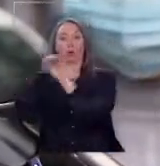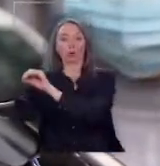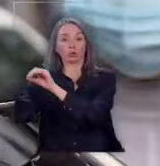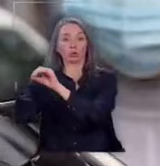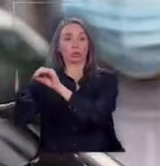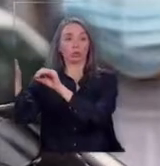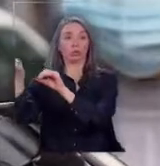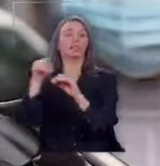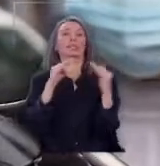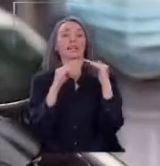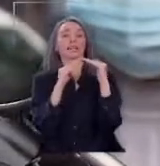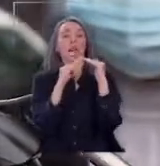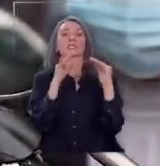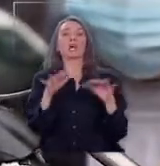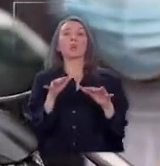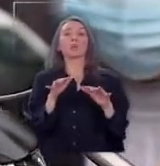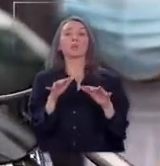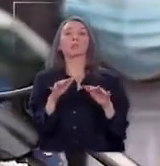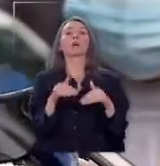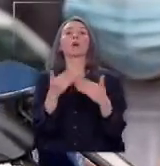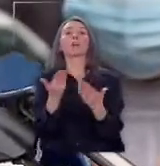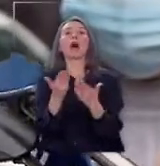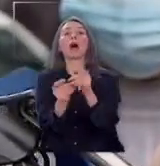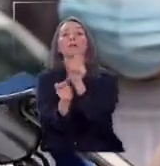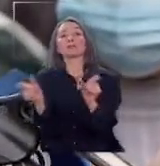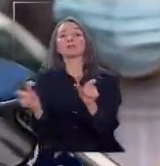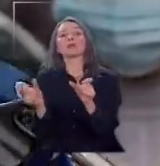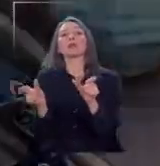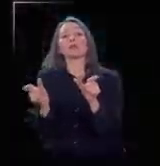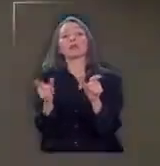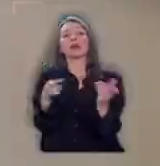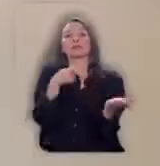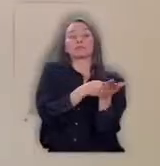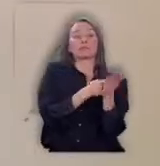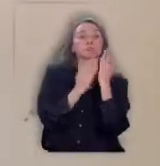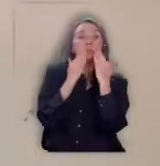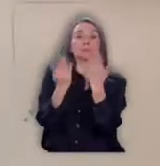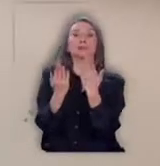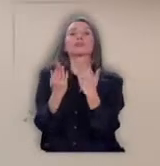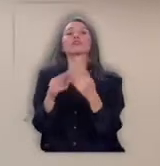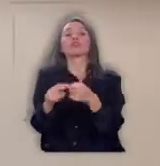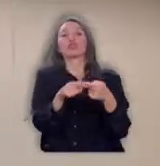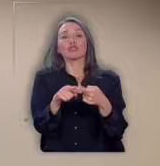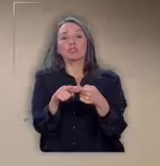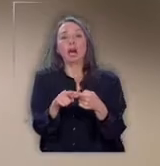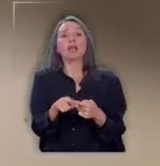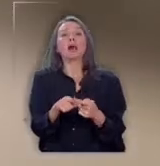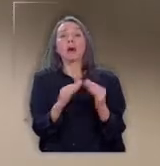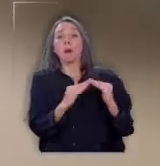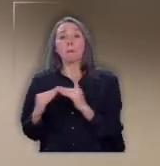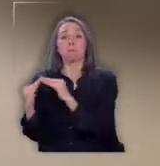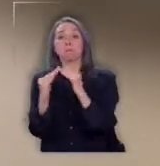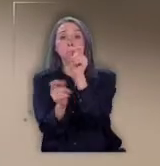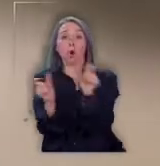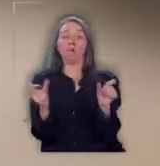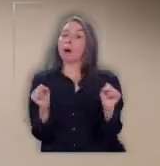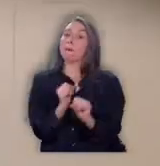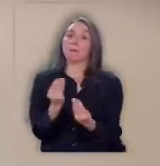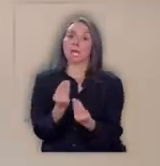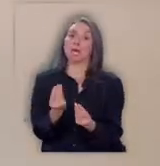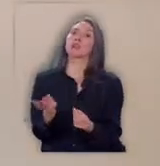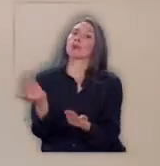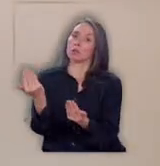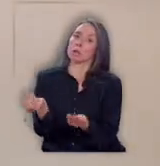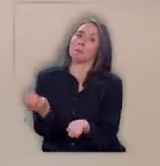poder destinar esa propiedad a vivienda social que es para lo cual se adquirió la exige mayor presencia